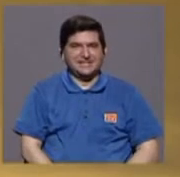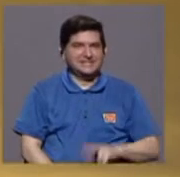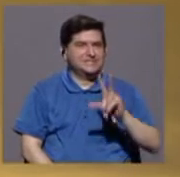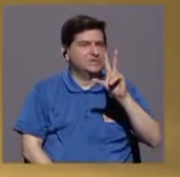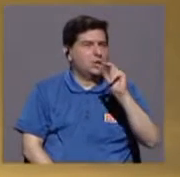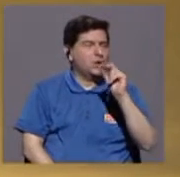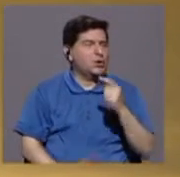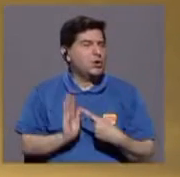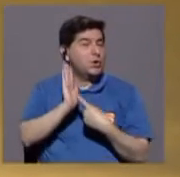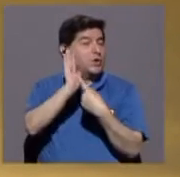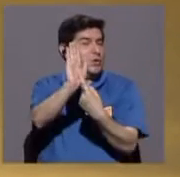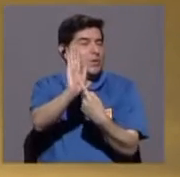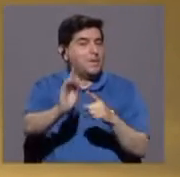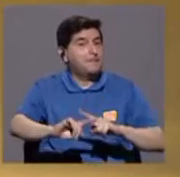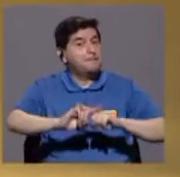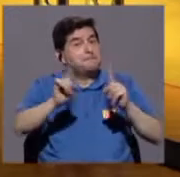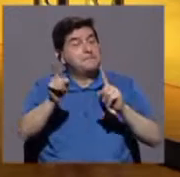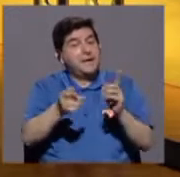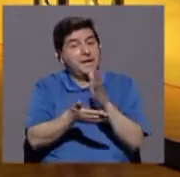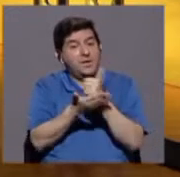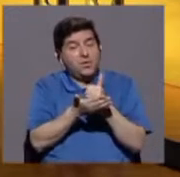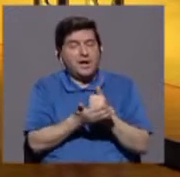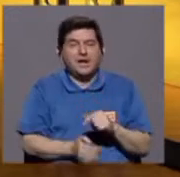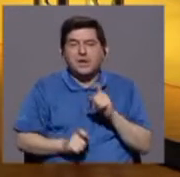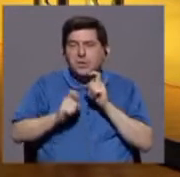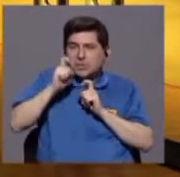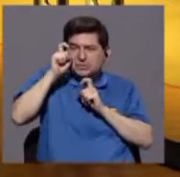es tan evidente, excepto tal vez alguna mueca.